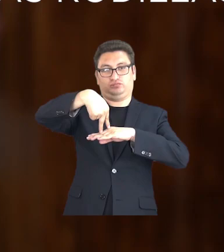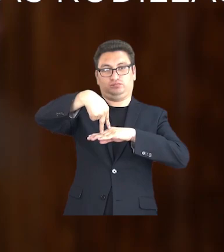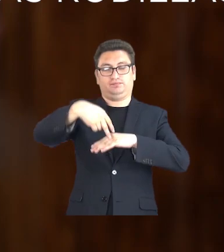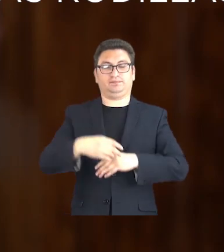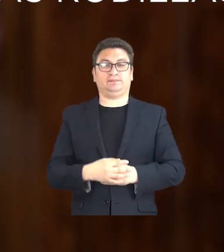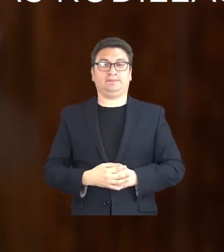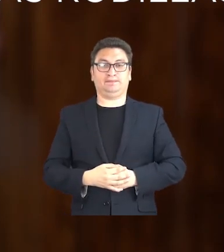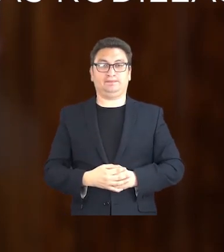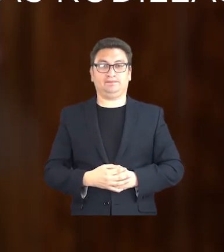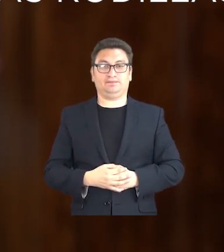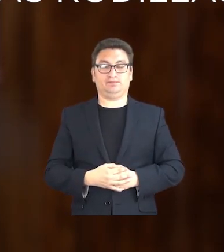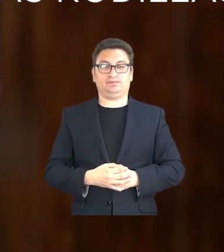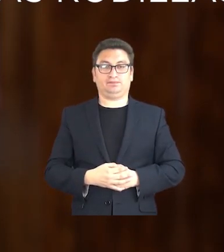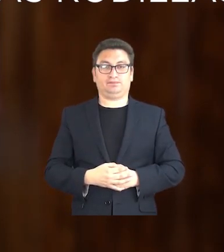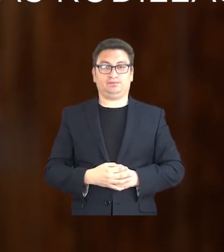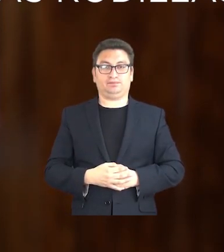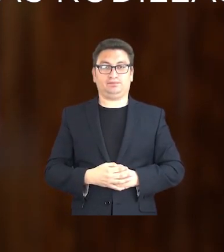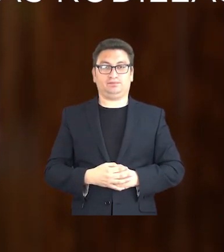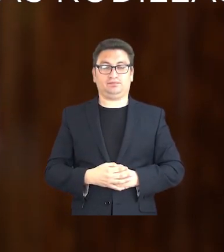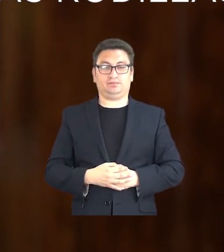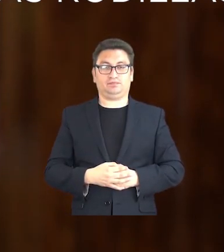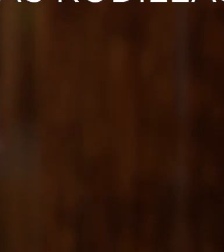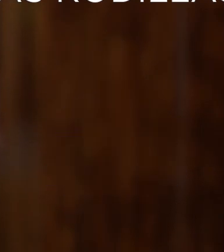las rodillas.